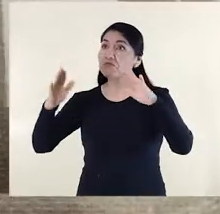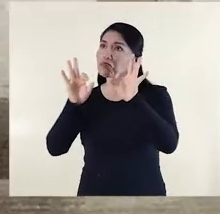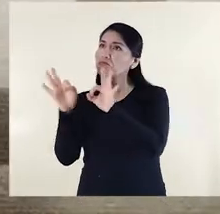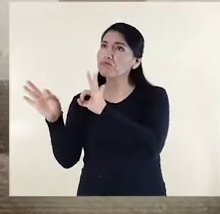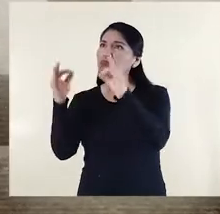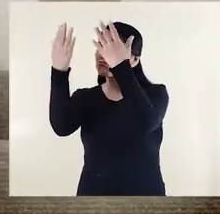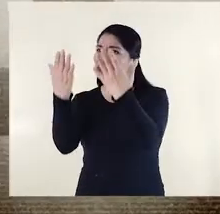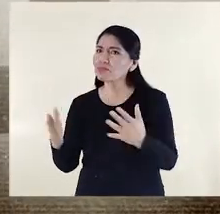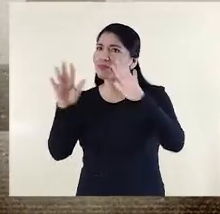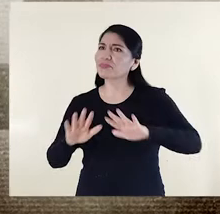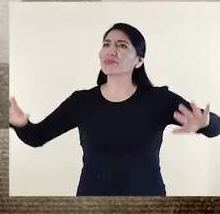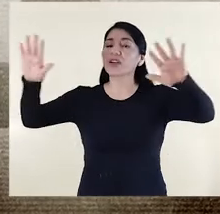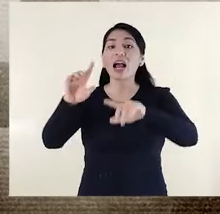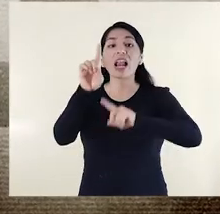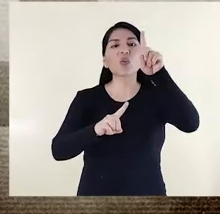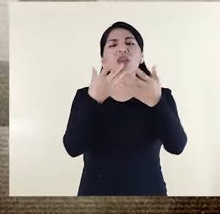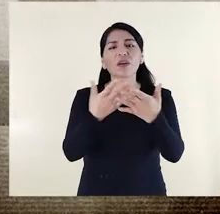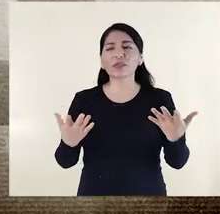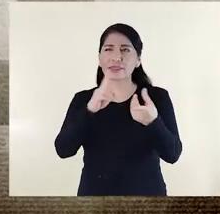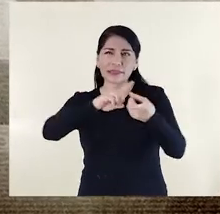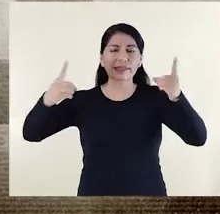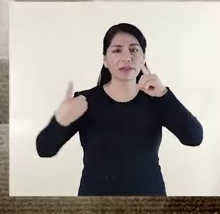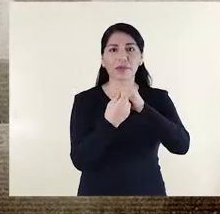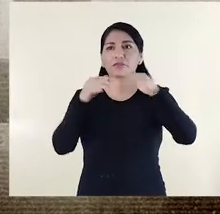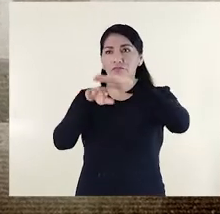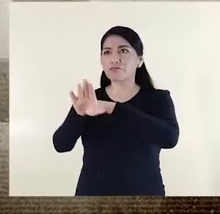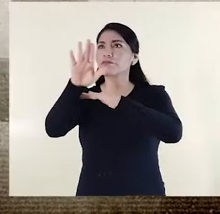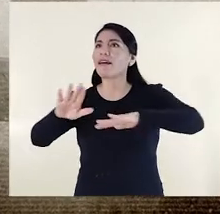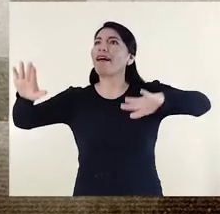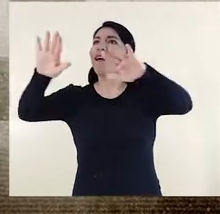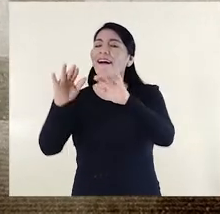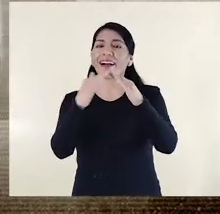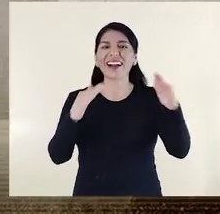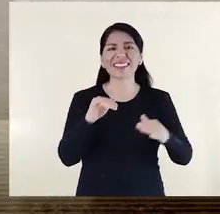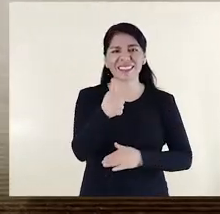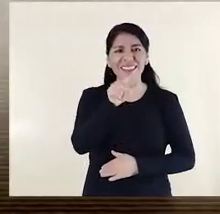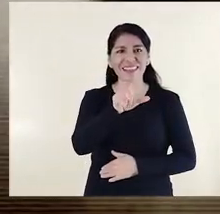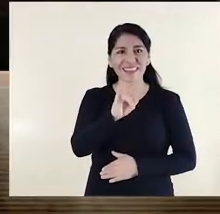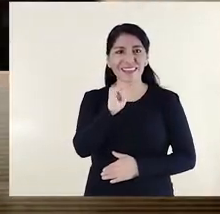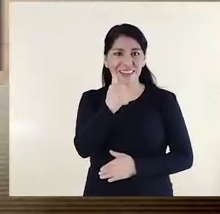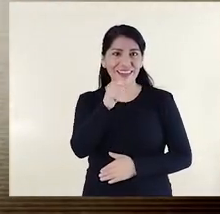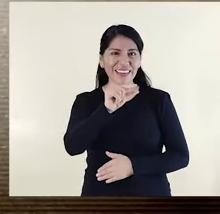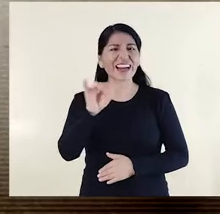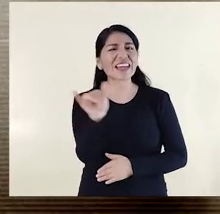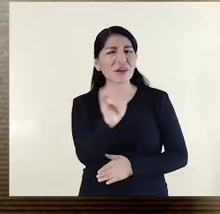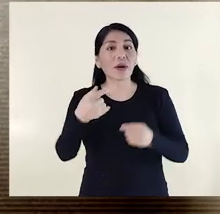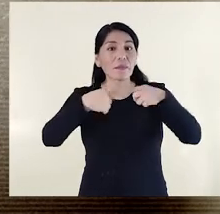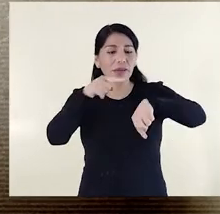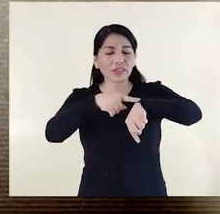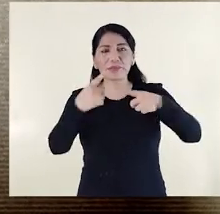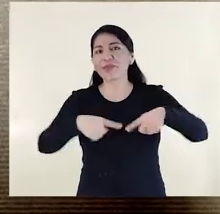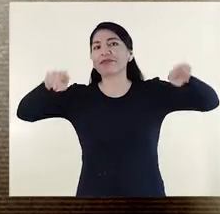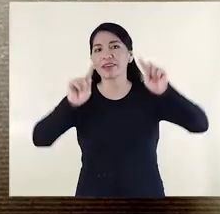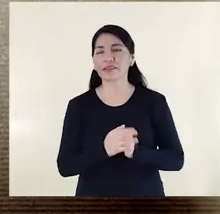casa mantiene su traza, los elementos han sido alterados y cobijan casi como la casa Aliaga distintas épocas, tanto